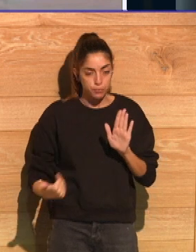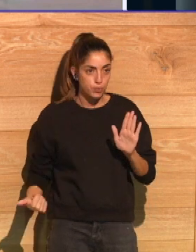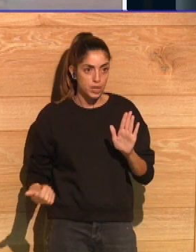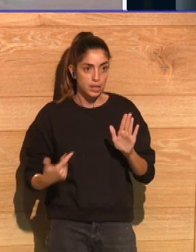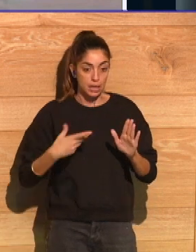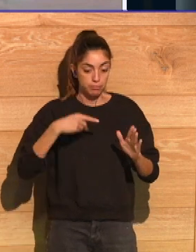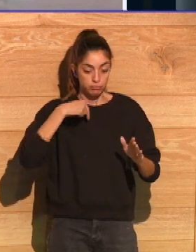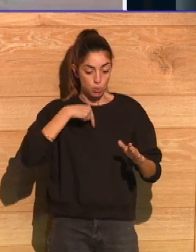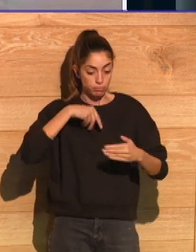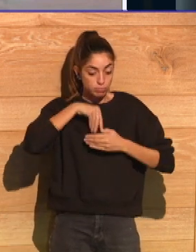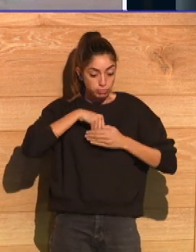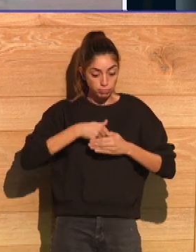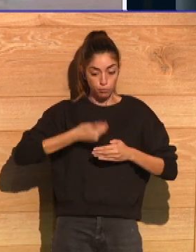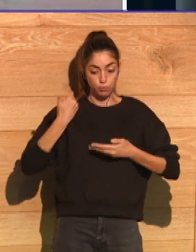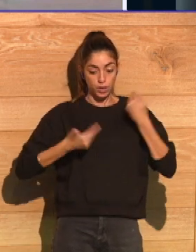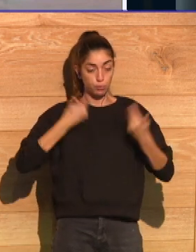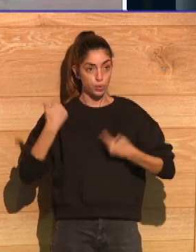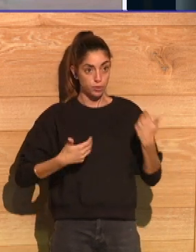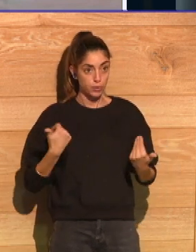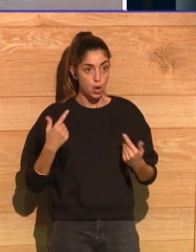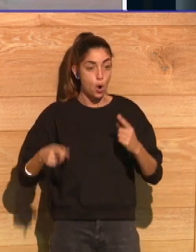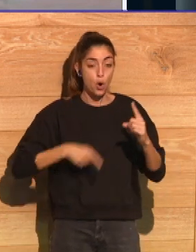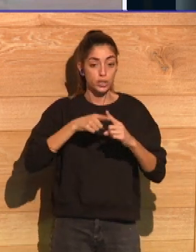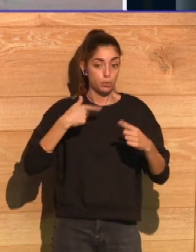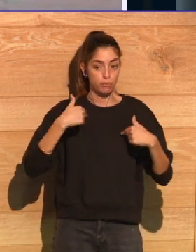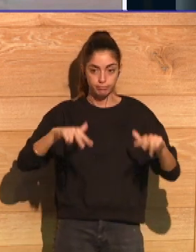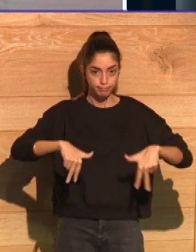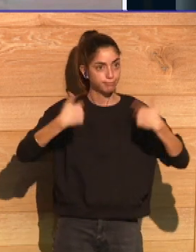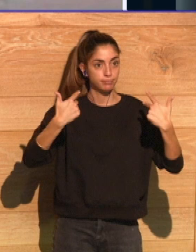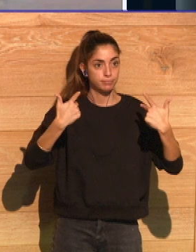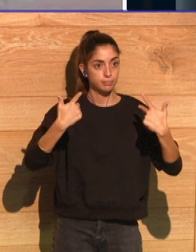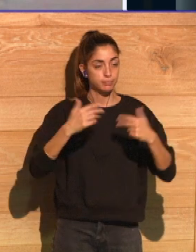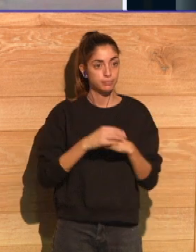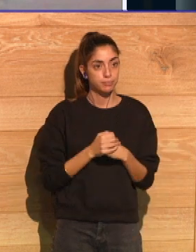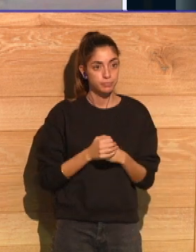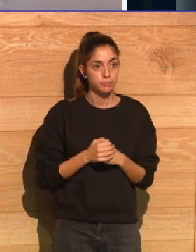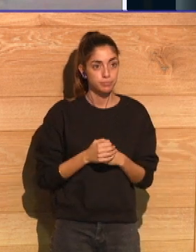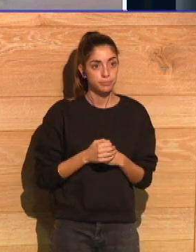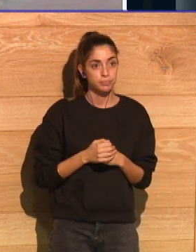dentro, contar lo que he hecho para liberarme, en cierto modo.